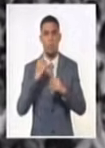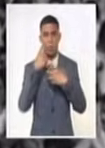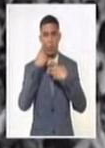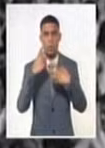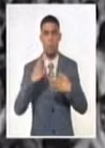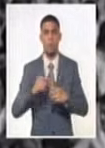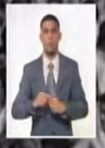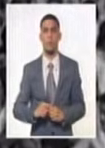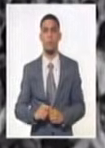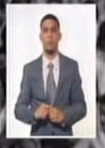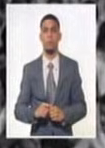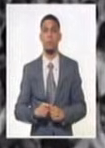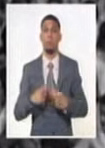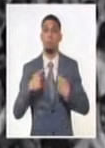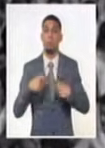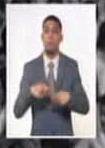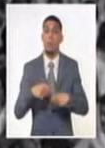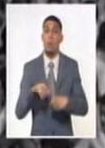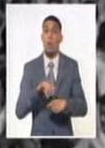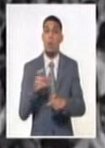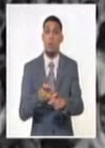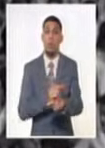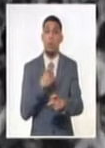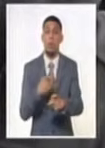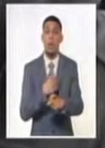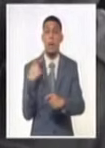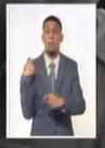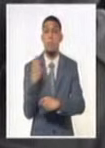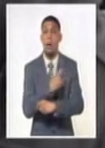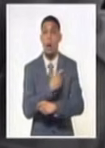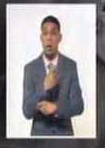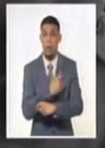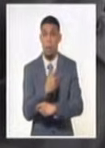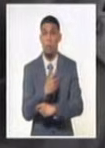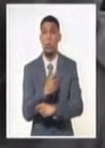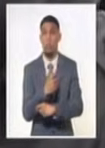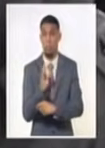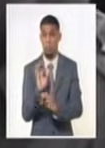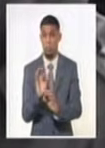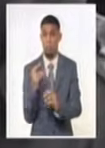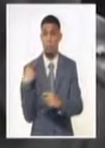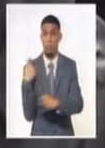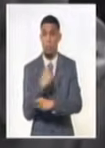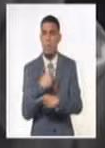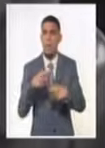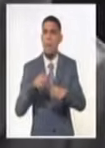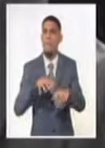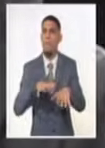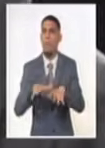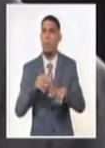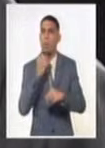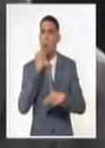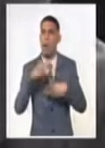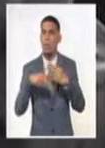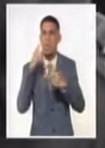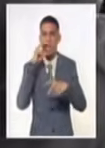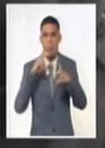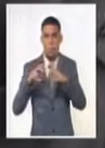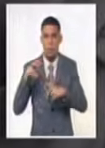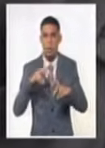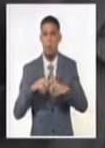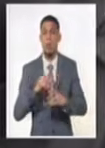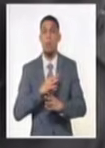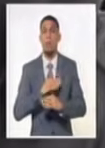Hay que aspirar a que nuestros maestros y profesores estén preparados para realizar investigaciones